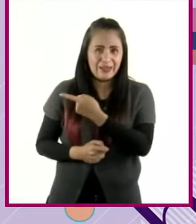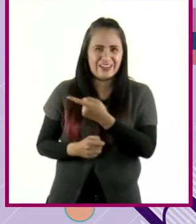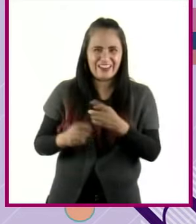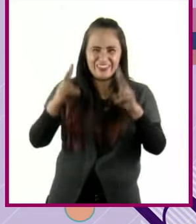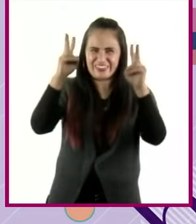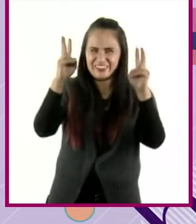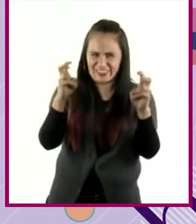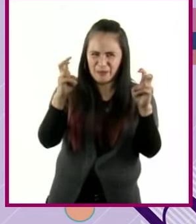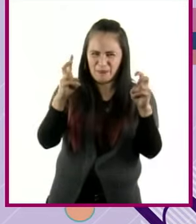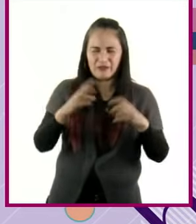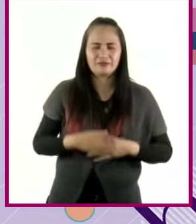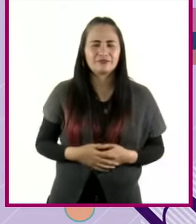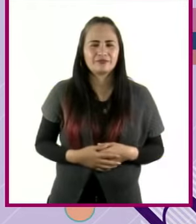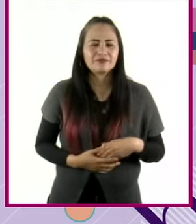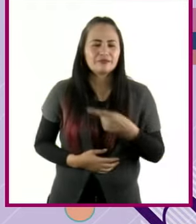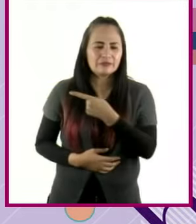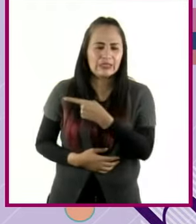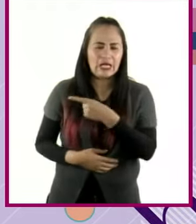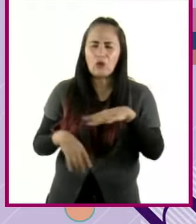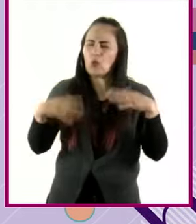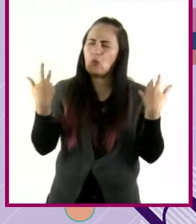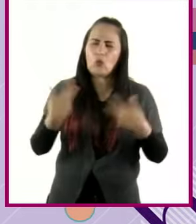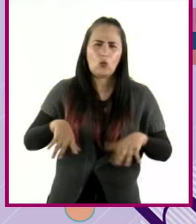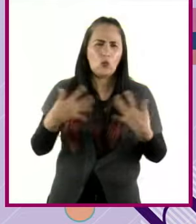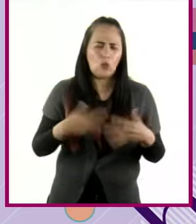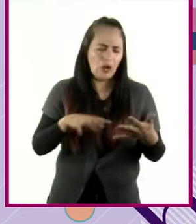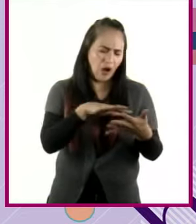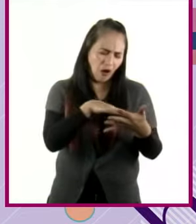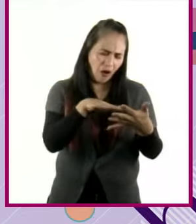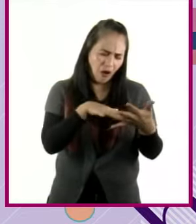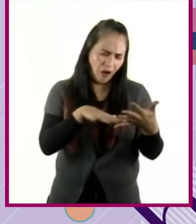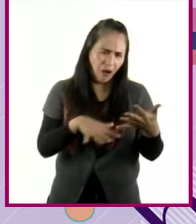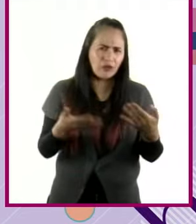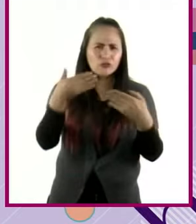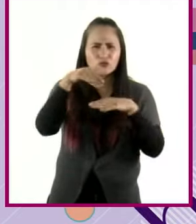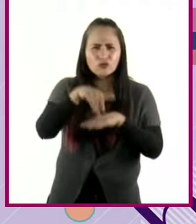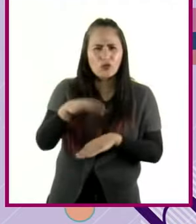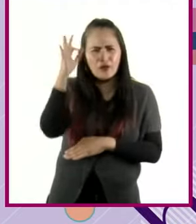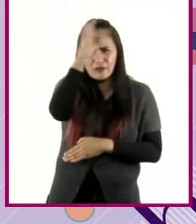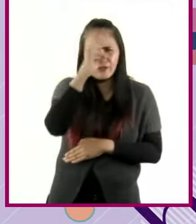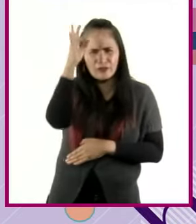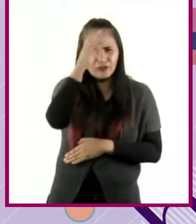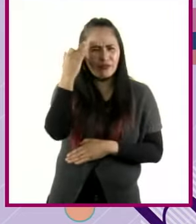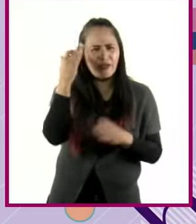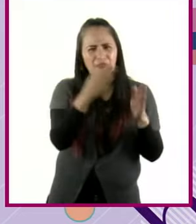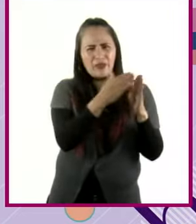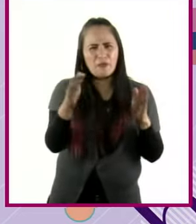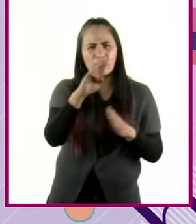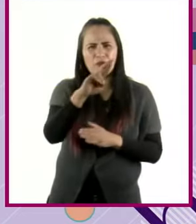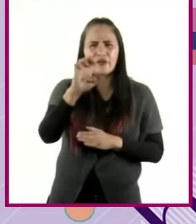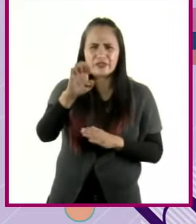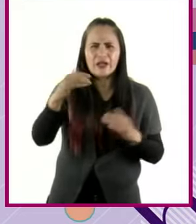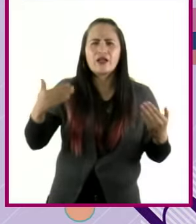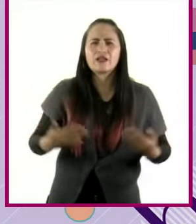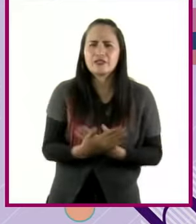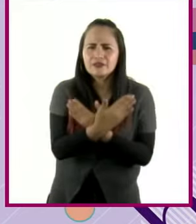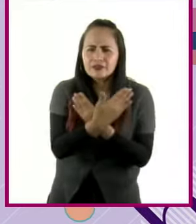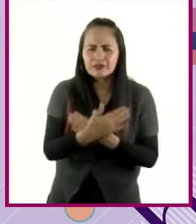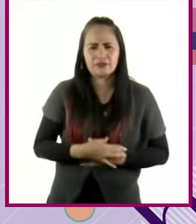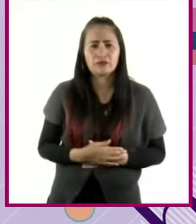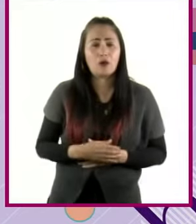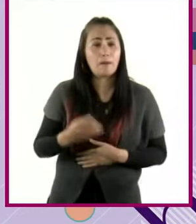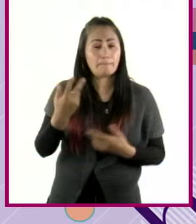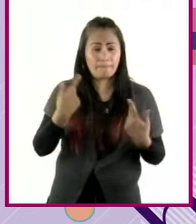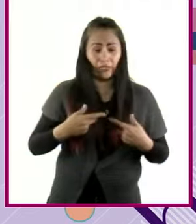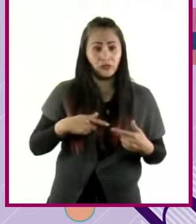encontramos uno de los pasajes más bellos y famosos de la filosofía renacentista. El autor